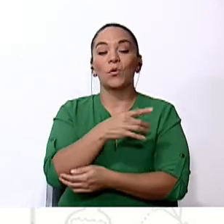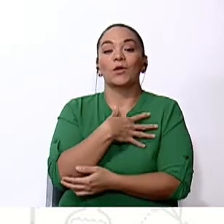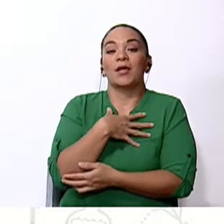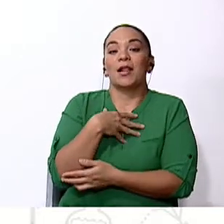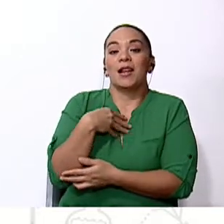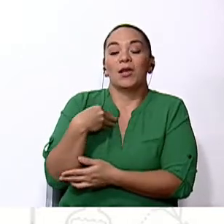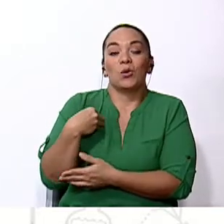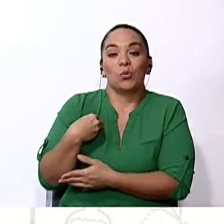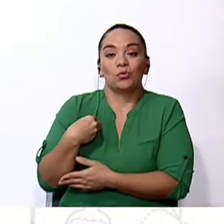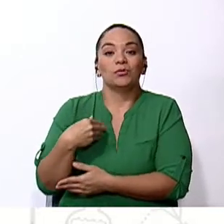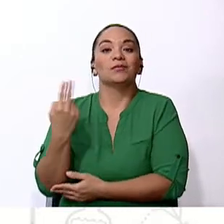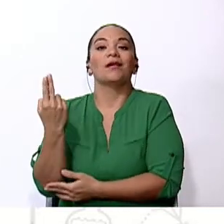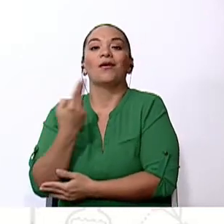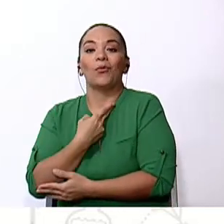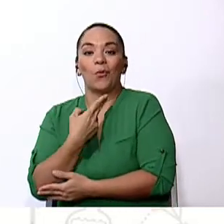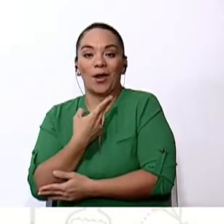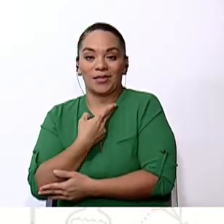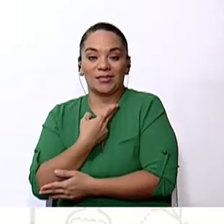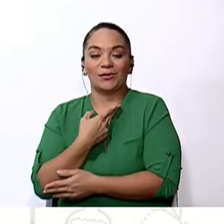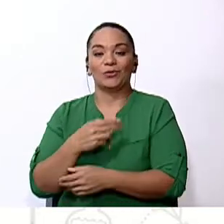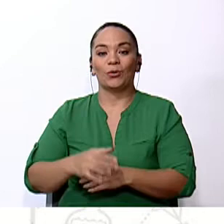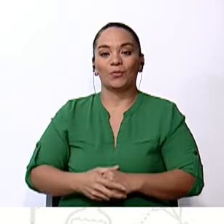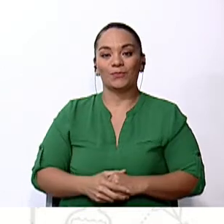gusta el hueso.